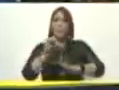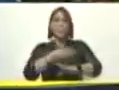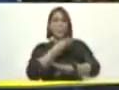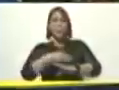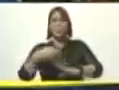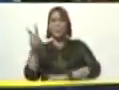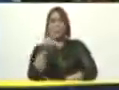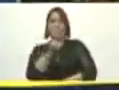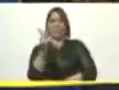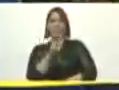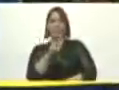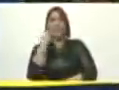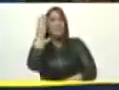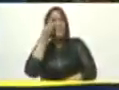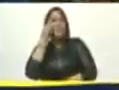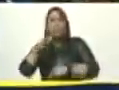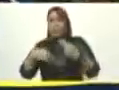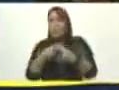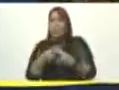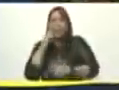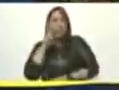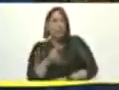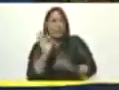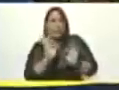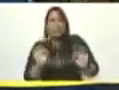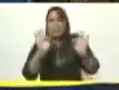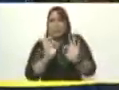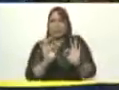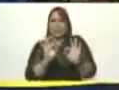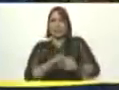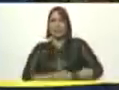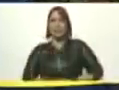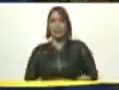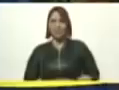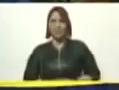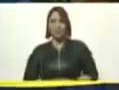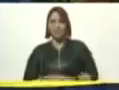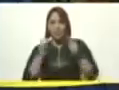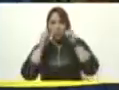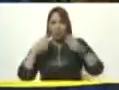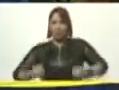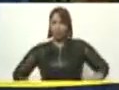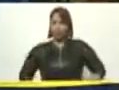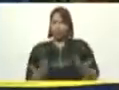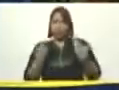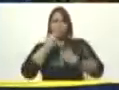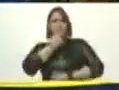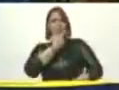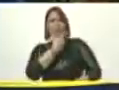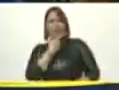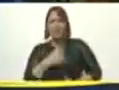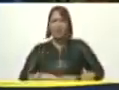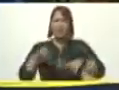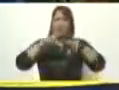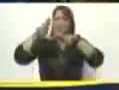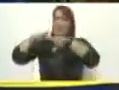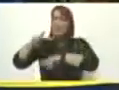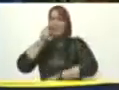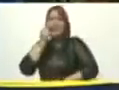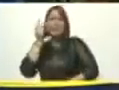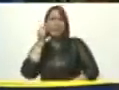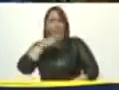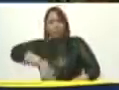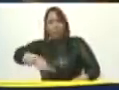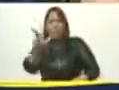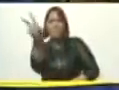Bueno yo creo que nunca había existido verdad Escalona nunca había insistido es una explosión bella niños y niñas por el país